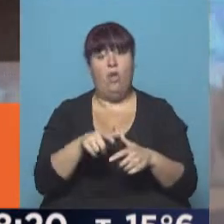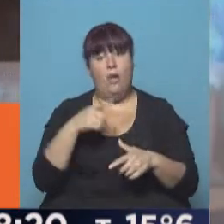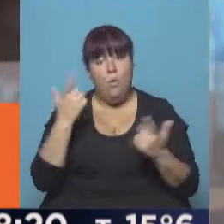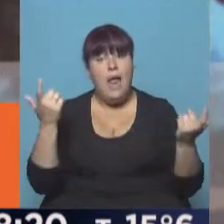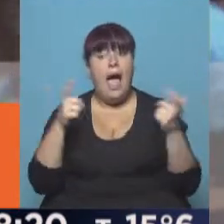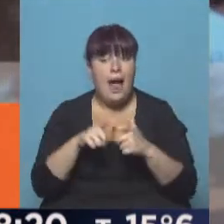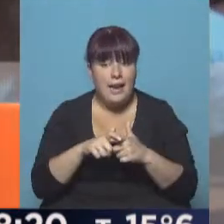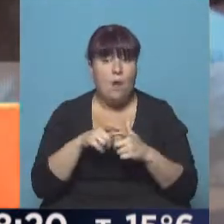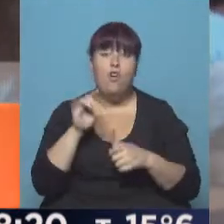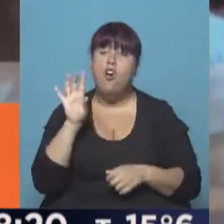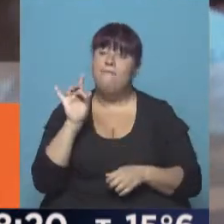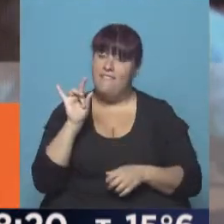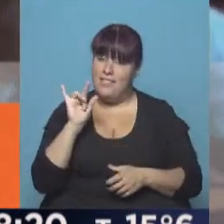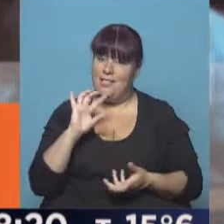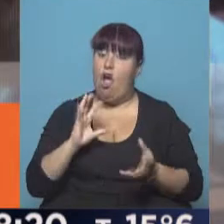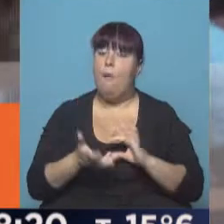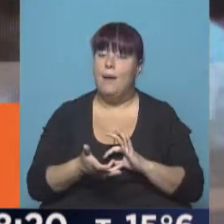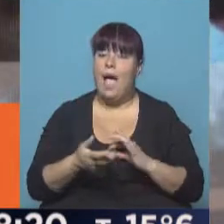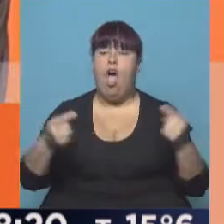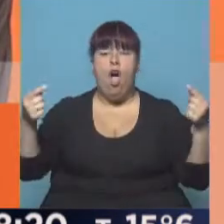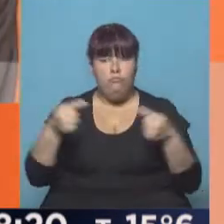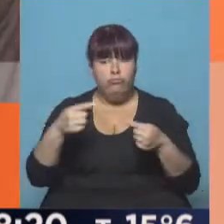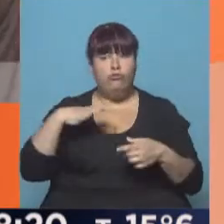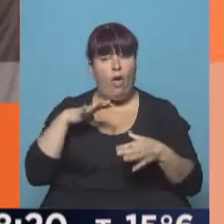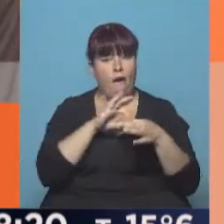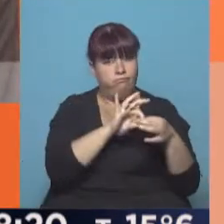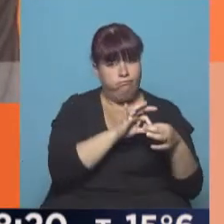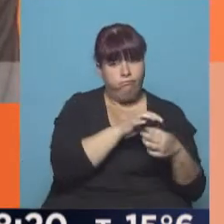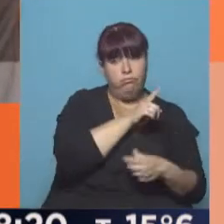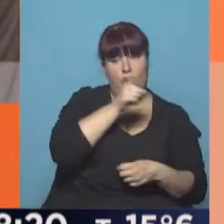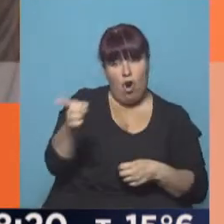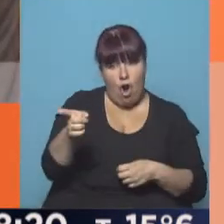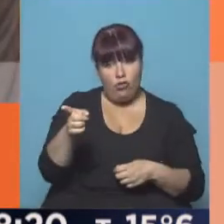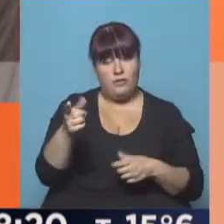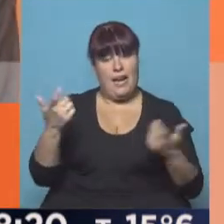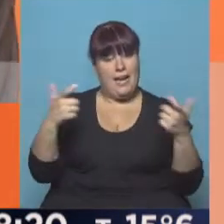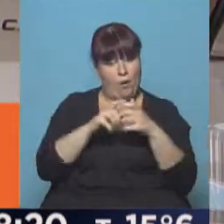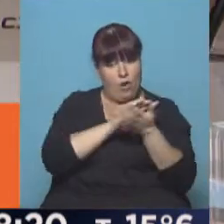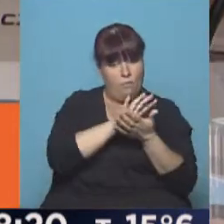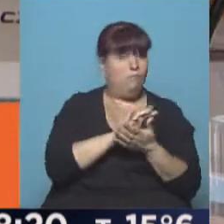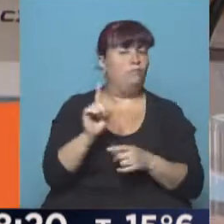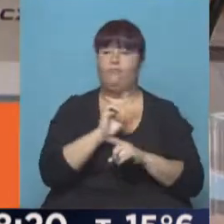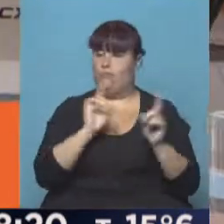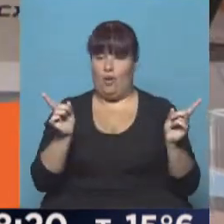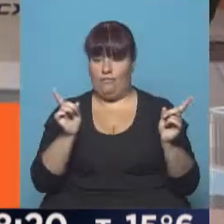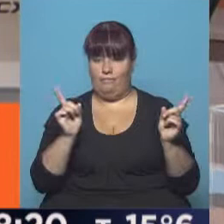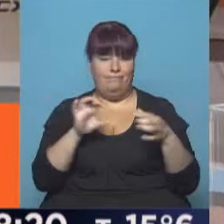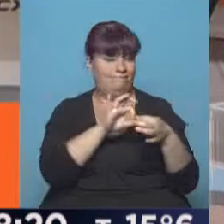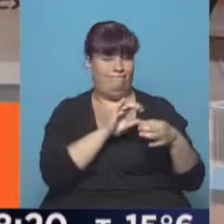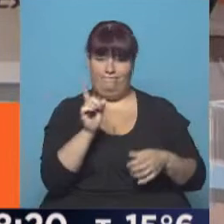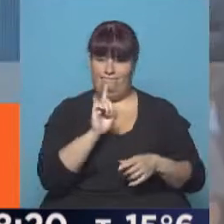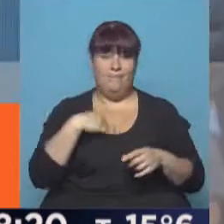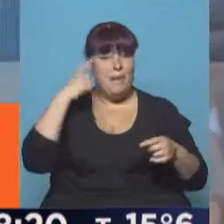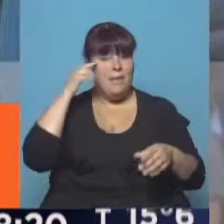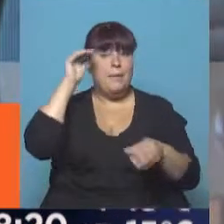una cita complicada. ¿La oposición sigue unida en la mesa de diálogo? No, no sigue unida. Yo creo que